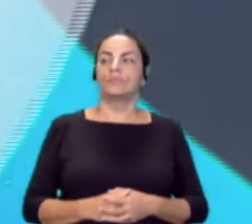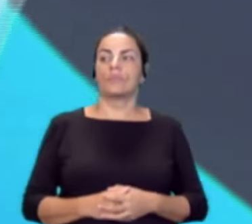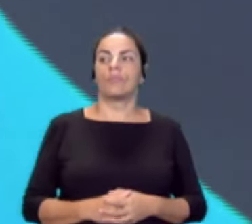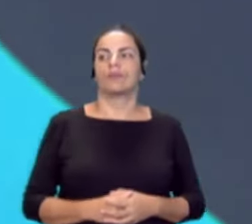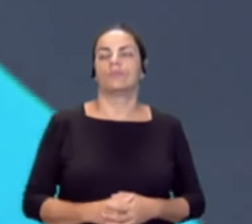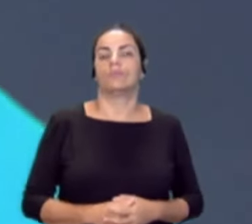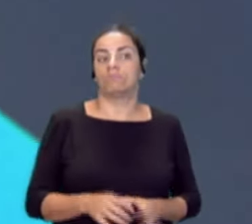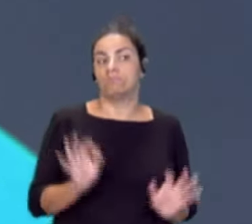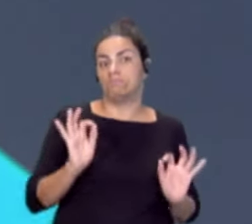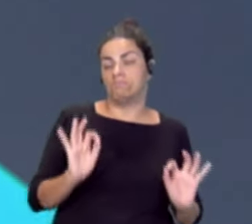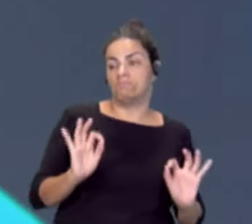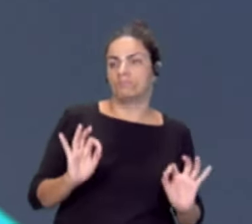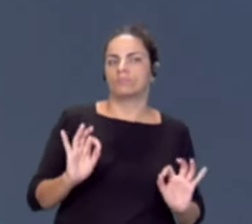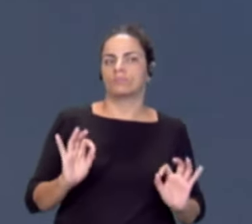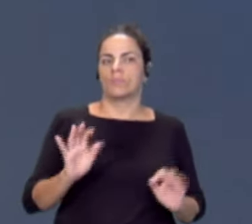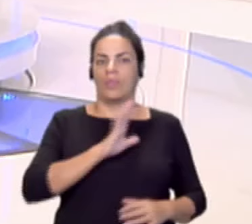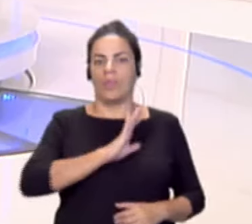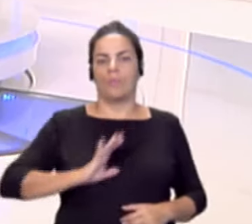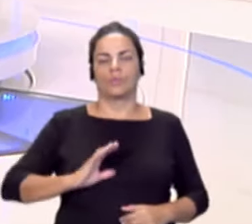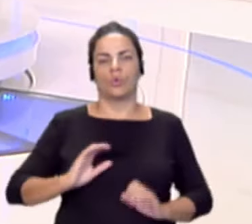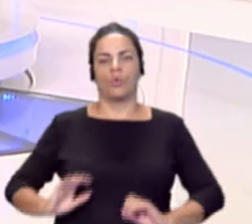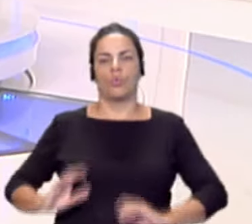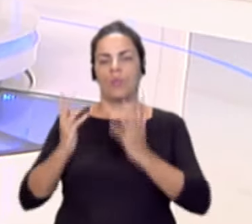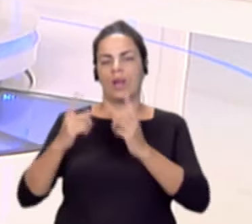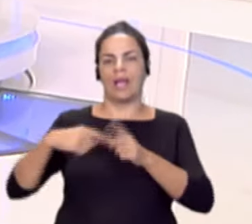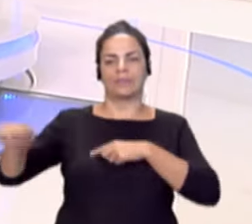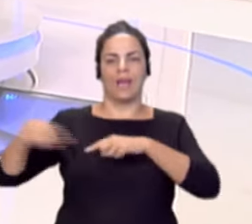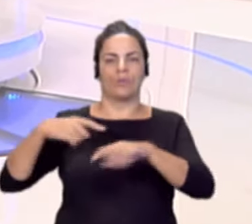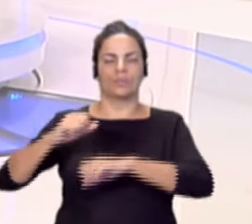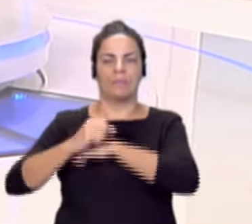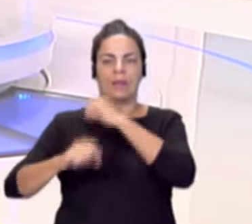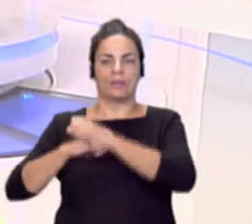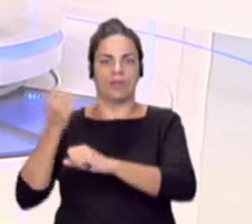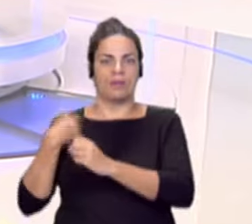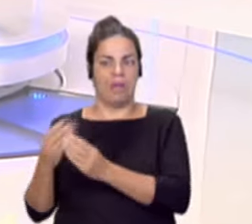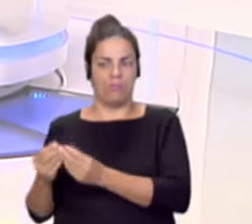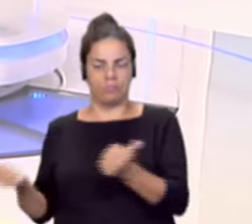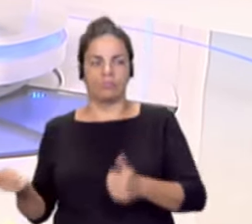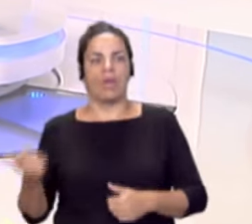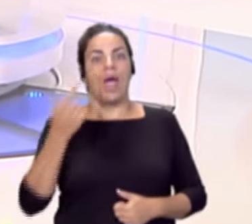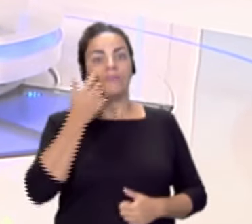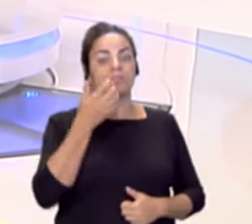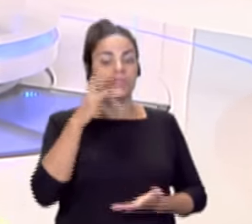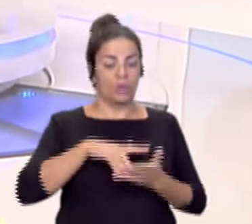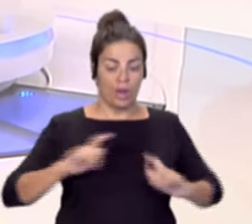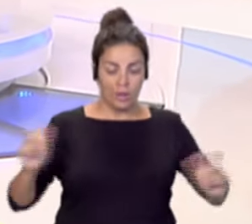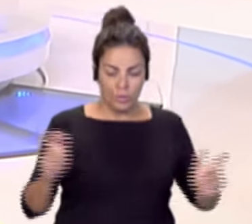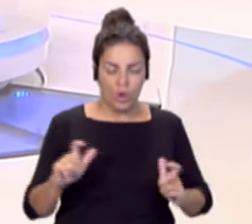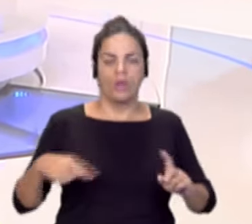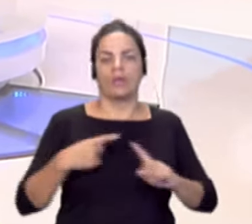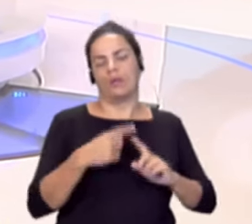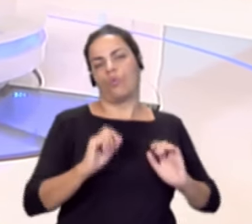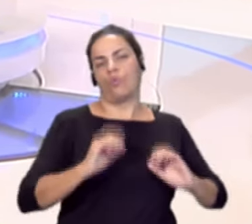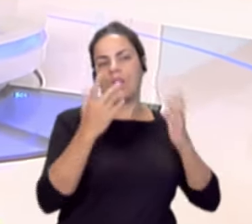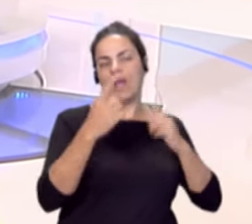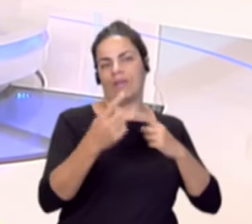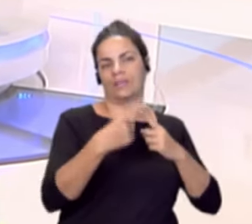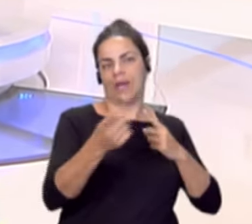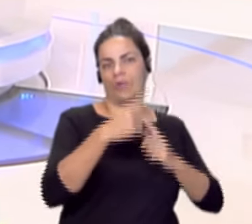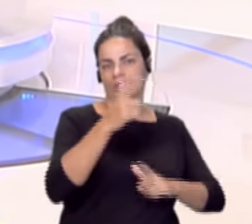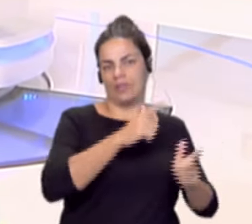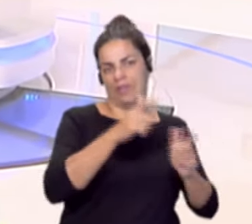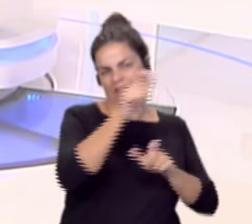Bueno, de momento se ha desconvocado la huelga de transporte de mercancías, pendientes de esa reunión, a ver si también la de transporte de viajeros, que, bueno, pues mucha gente está pendiente porque sería este mismo